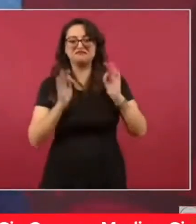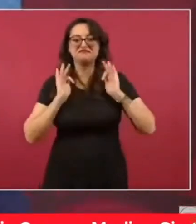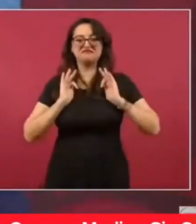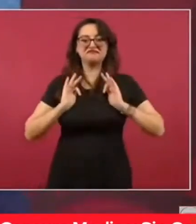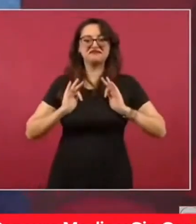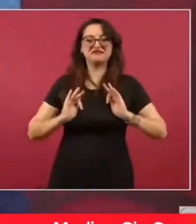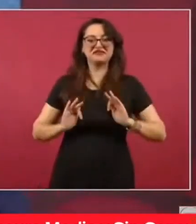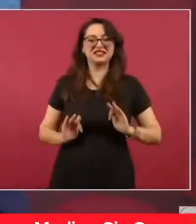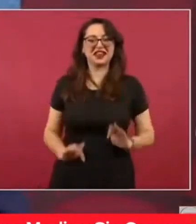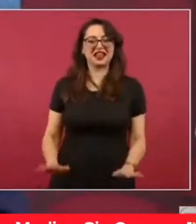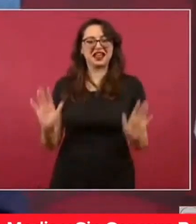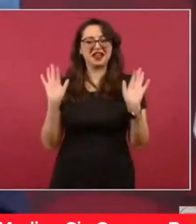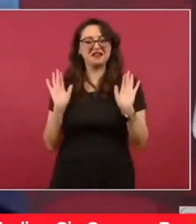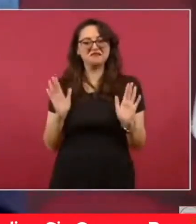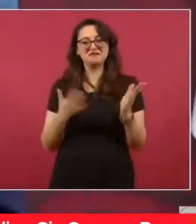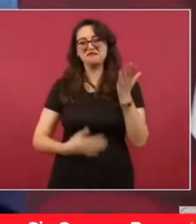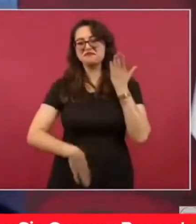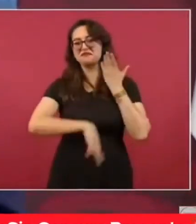pruebas